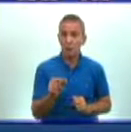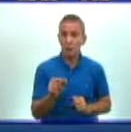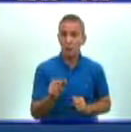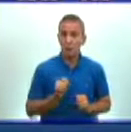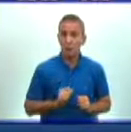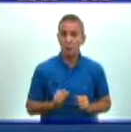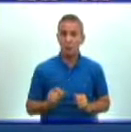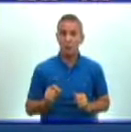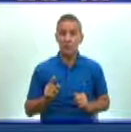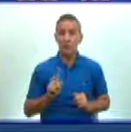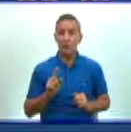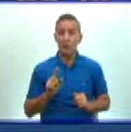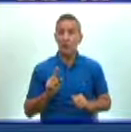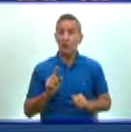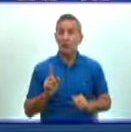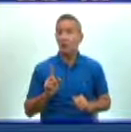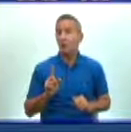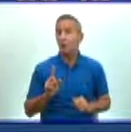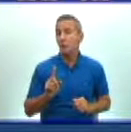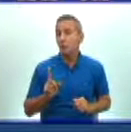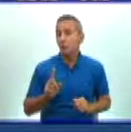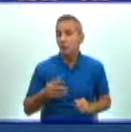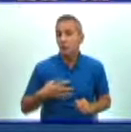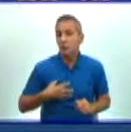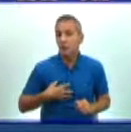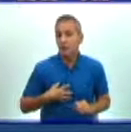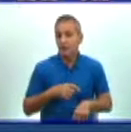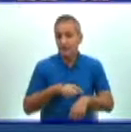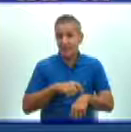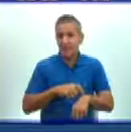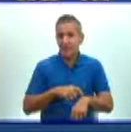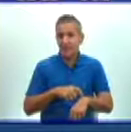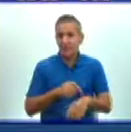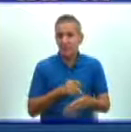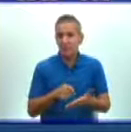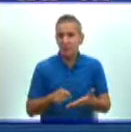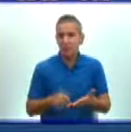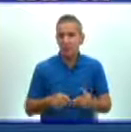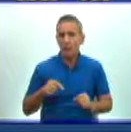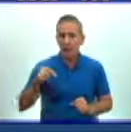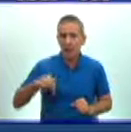copiar, pues aquí tienen otra oportunidad.